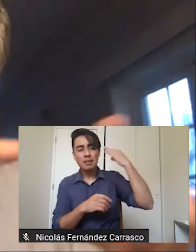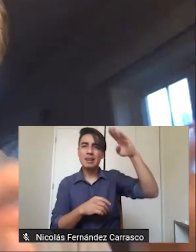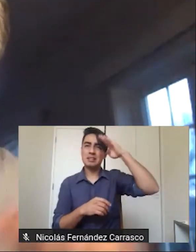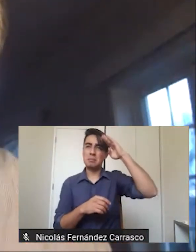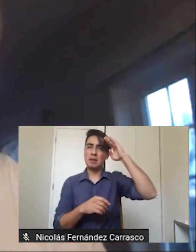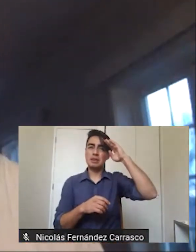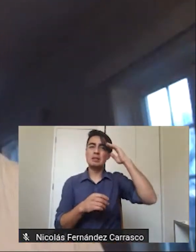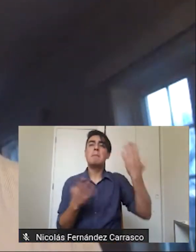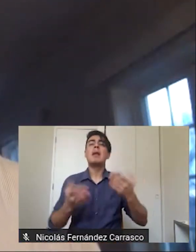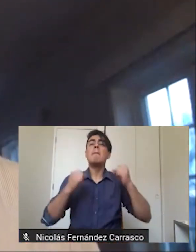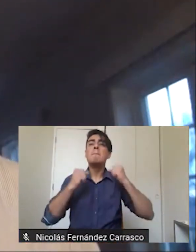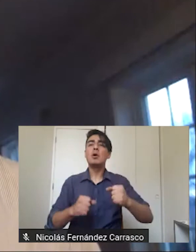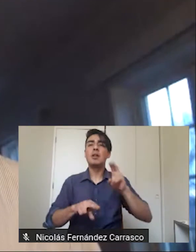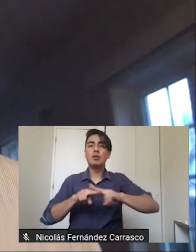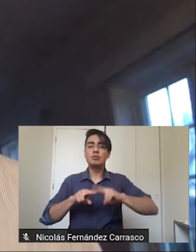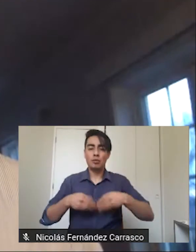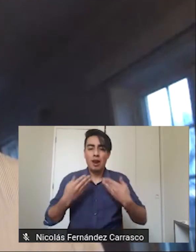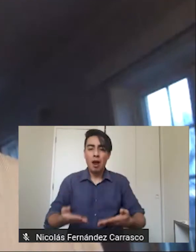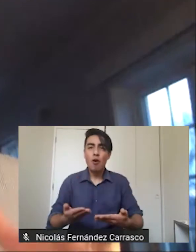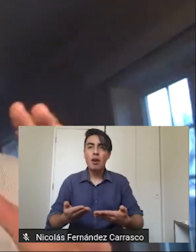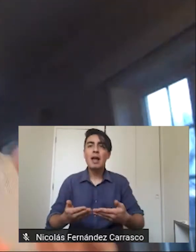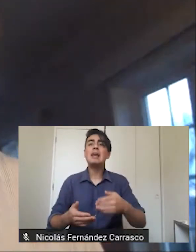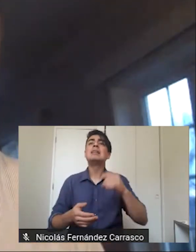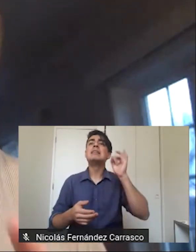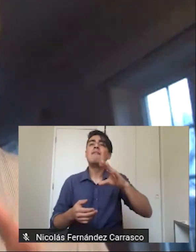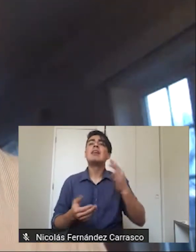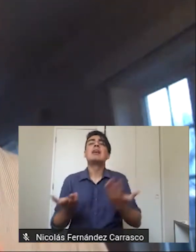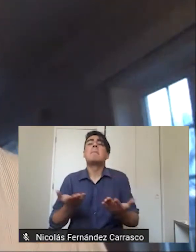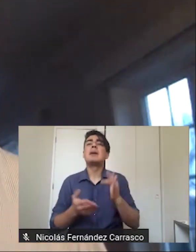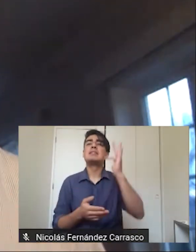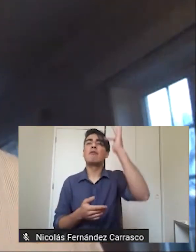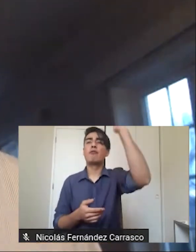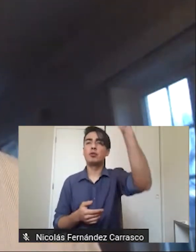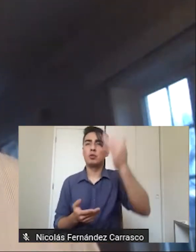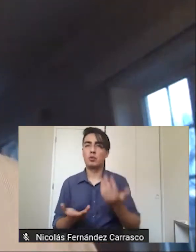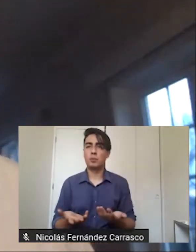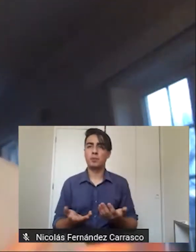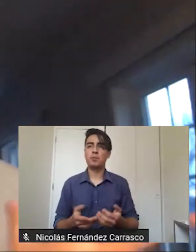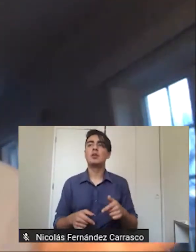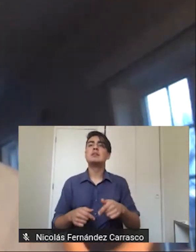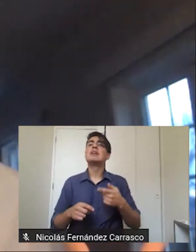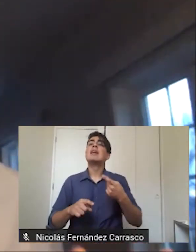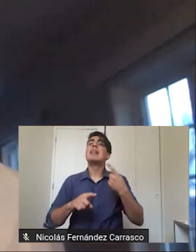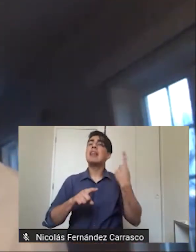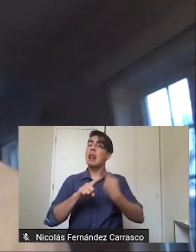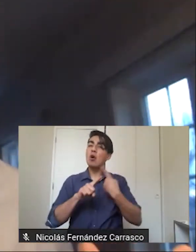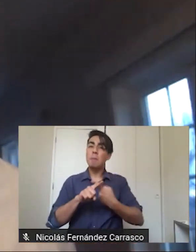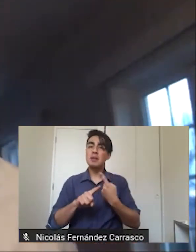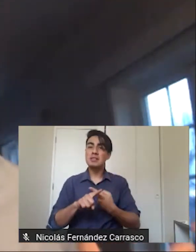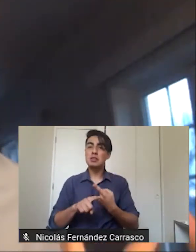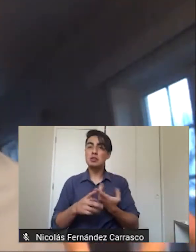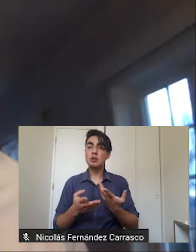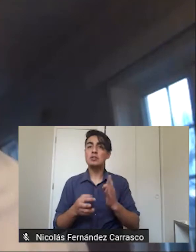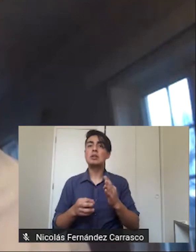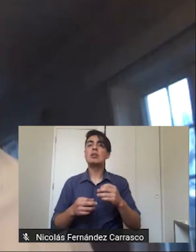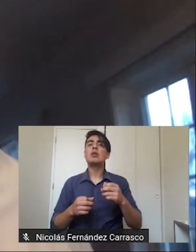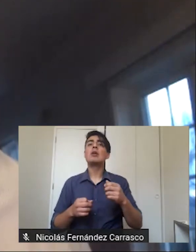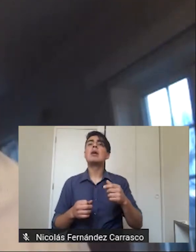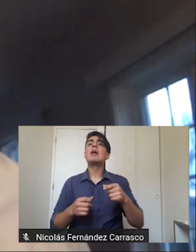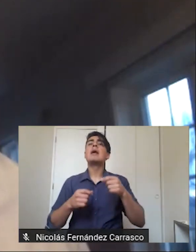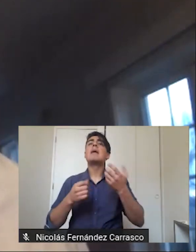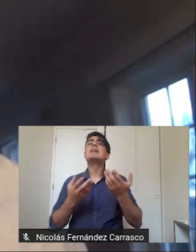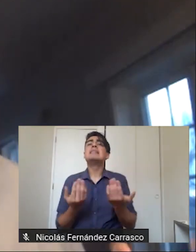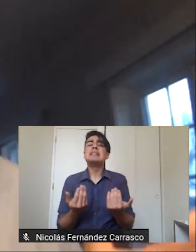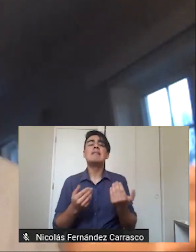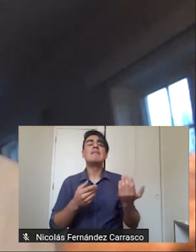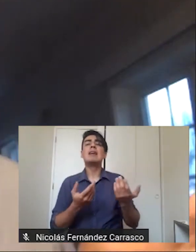para construir el futuro. El diálogo también es una herramienta para traer las cosas incómodas del